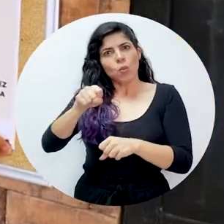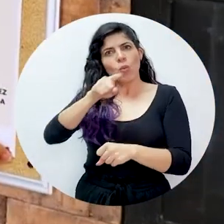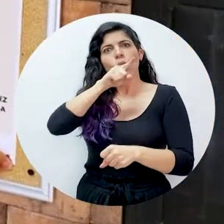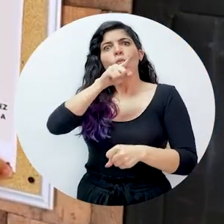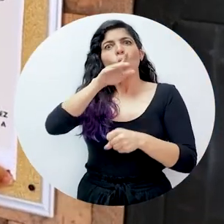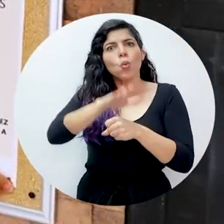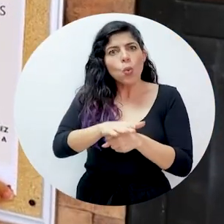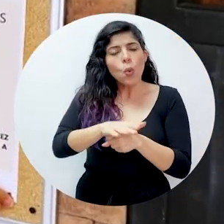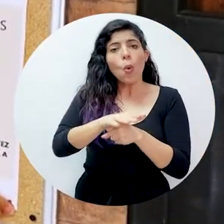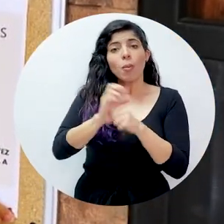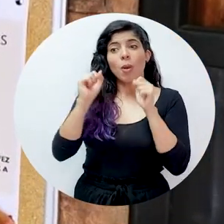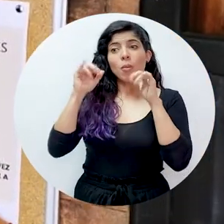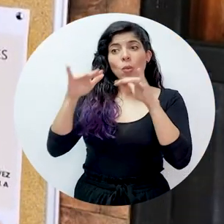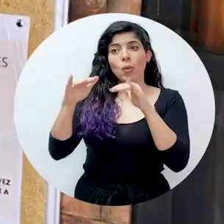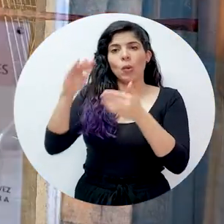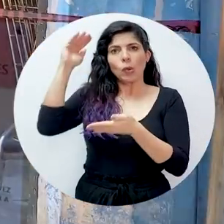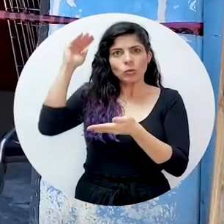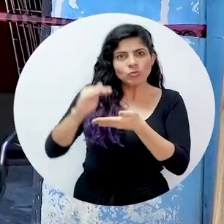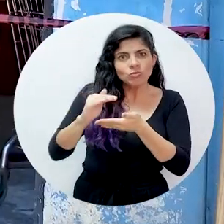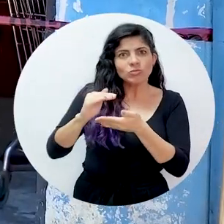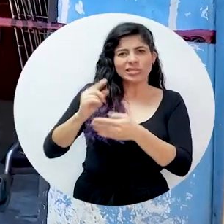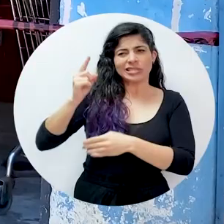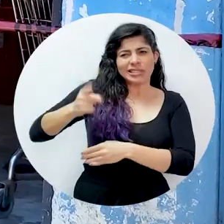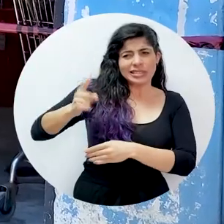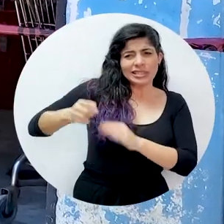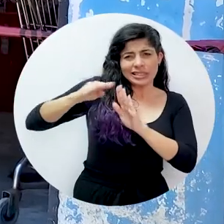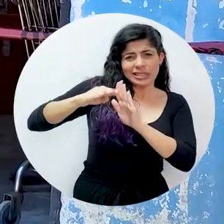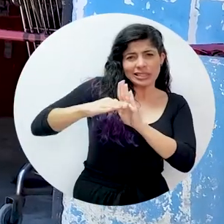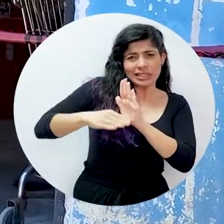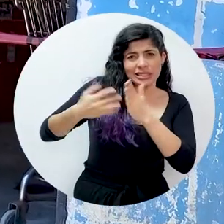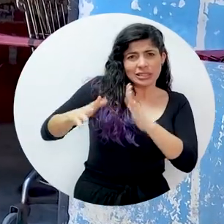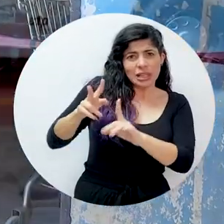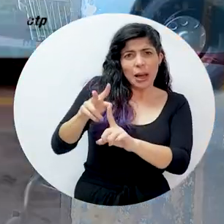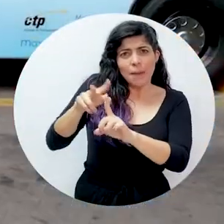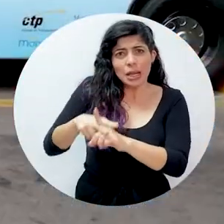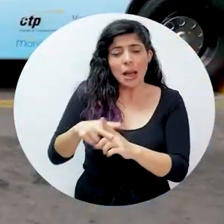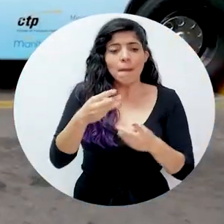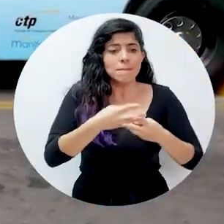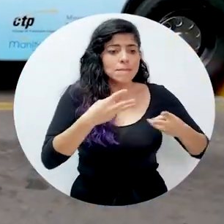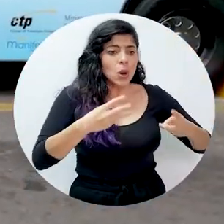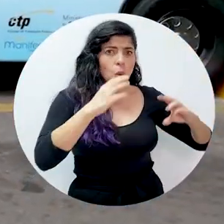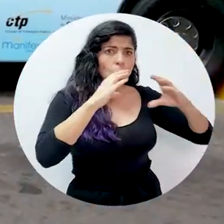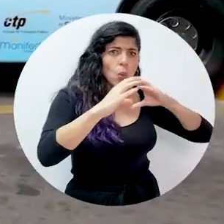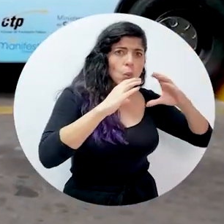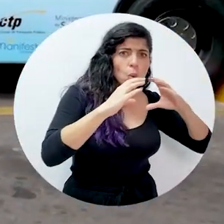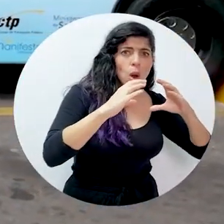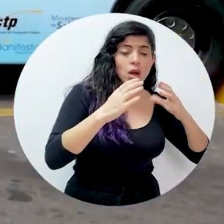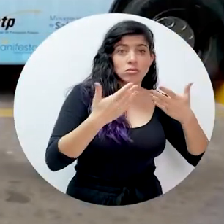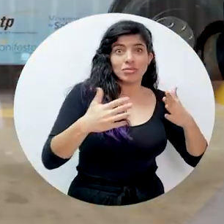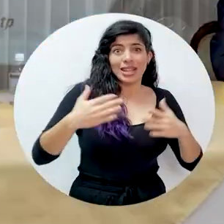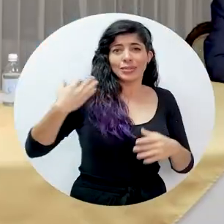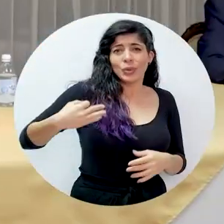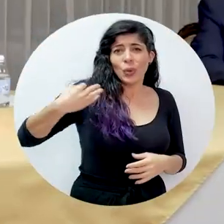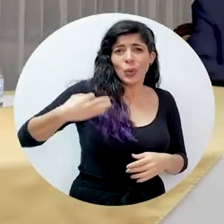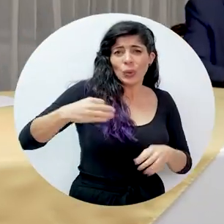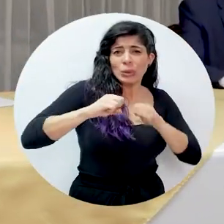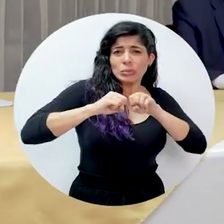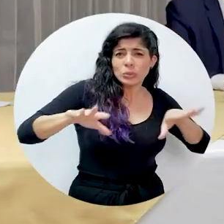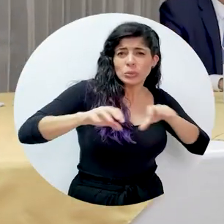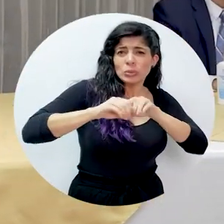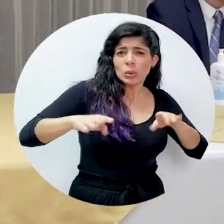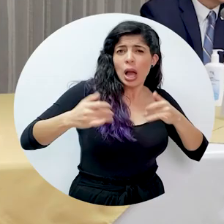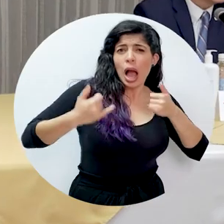que cumplan con la disminución en la capacidad, con todas las medidas que hemos estado dictando, el material de comunicación que ha estado día con